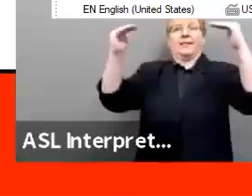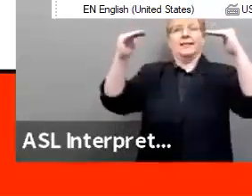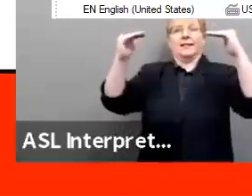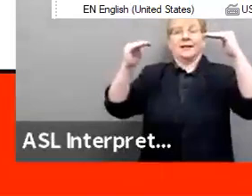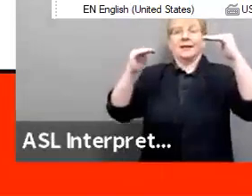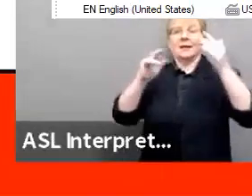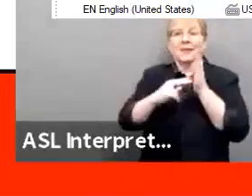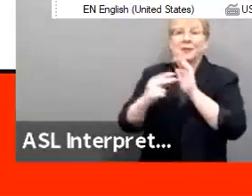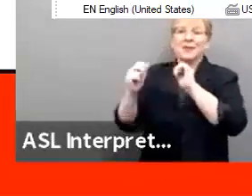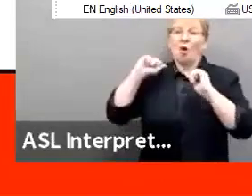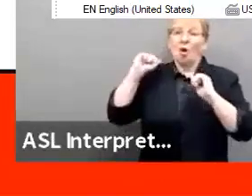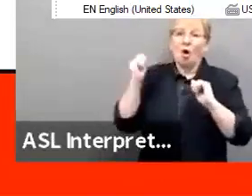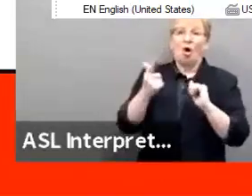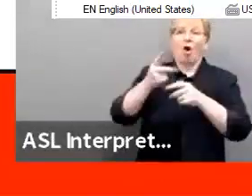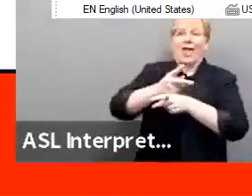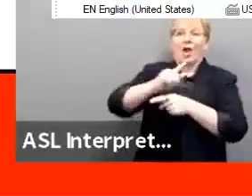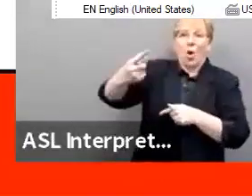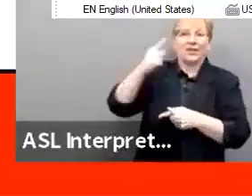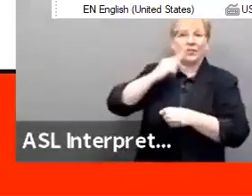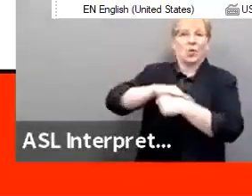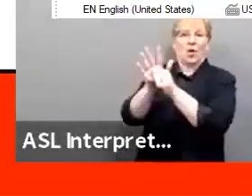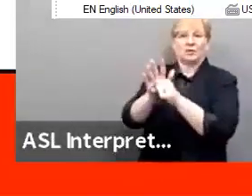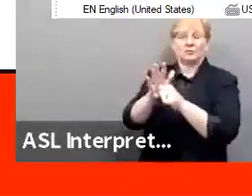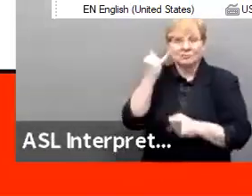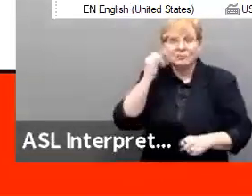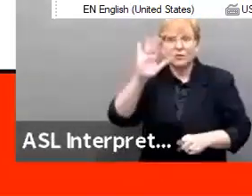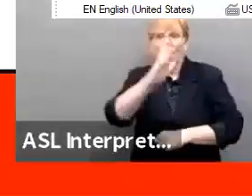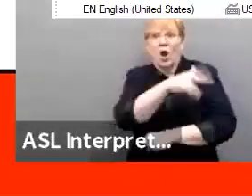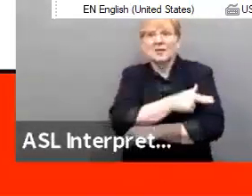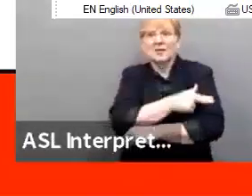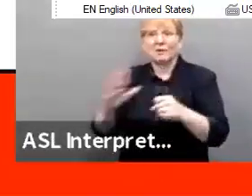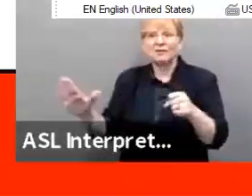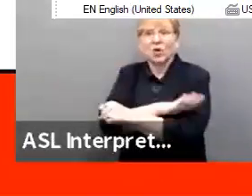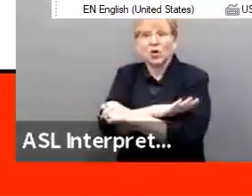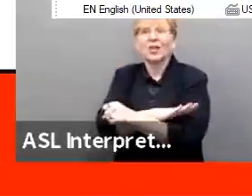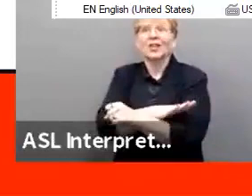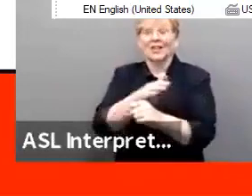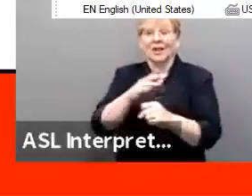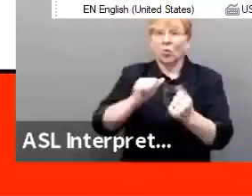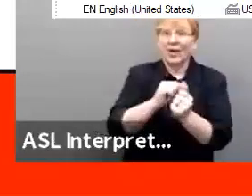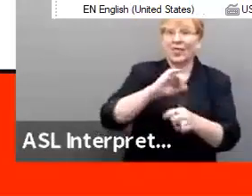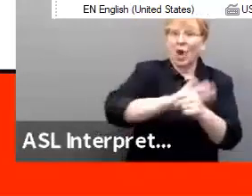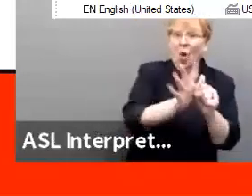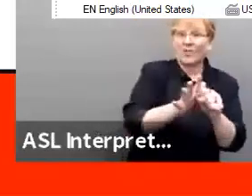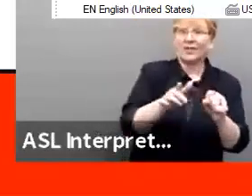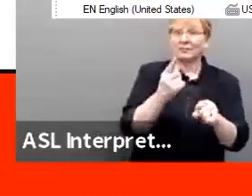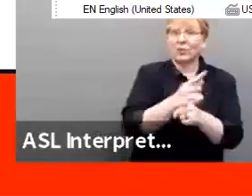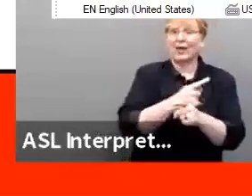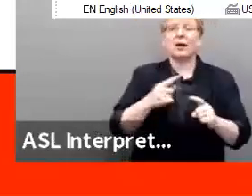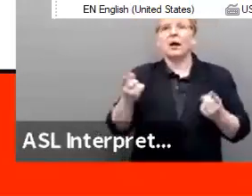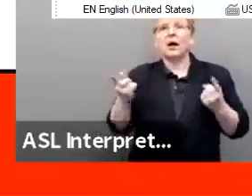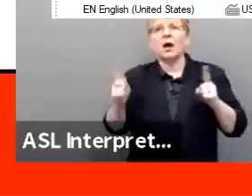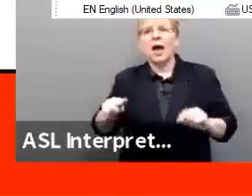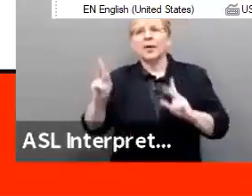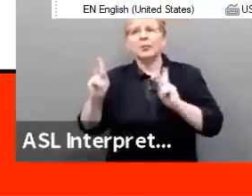realmente entramos rápidamente al nivel de atención en momentos de crisis. Llegamos muy rápido